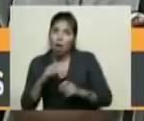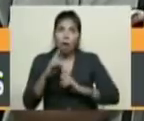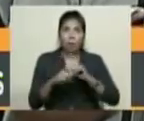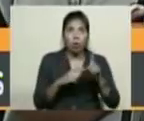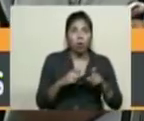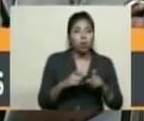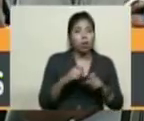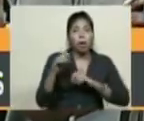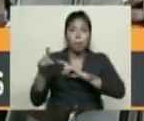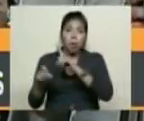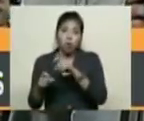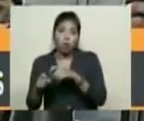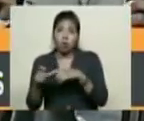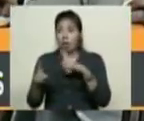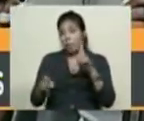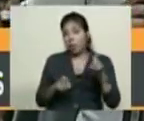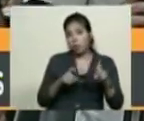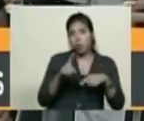aquí, azuza allá.